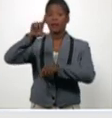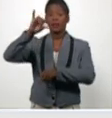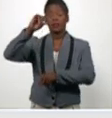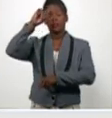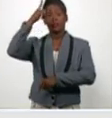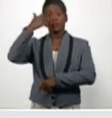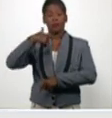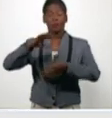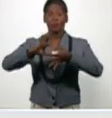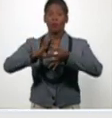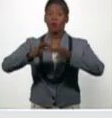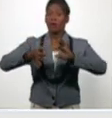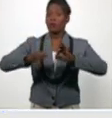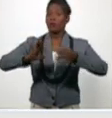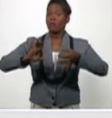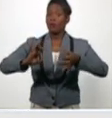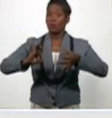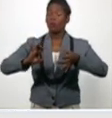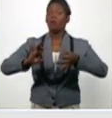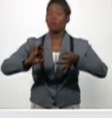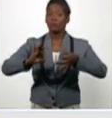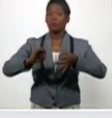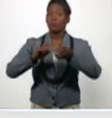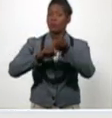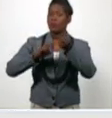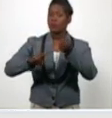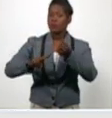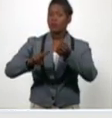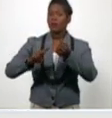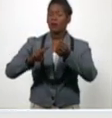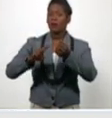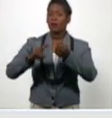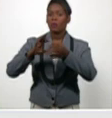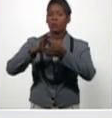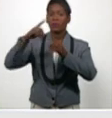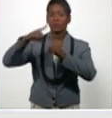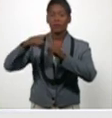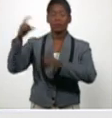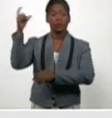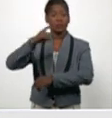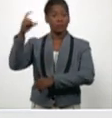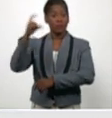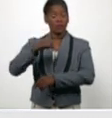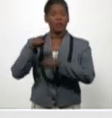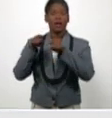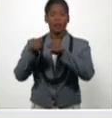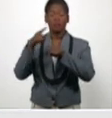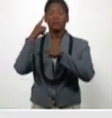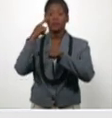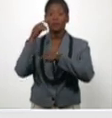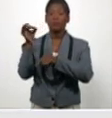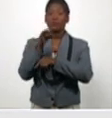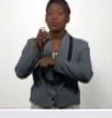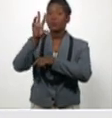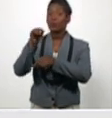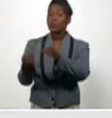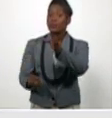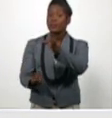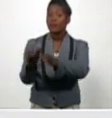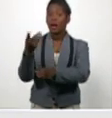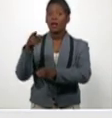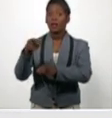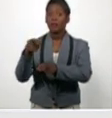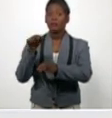Después viene Caimanera, en la provincia de Guantánamo, que sabemos que es un municipio que se incorporó con la transmisión comunitaria